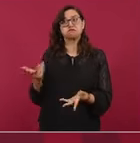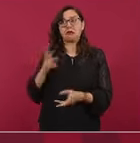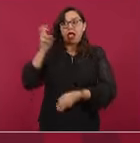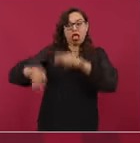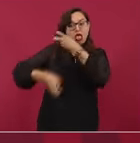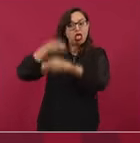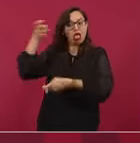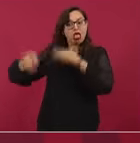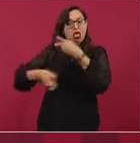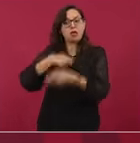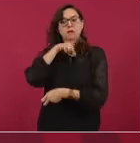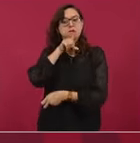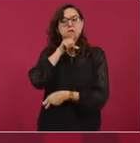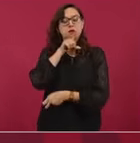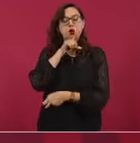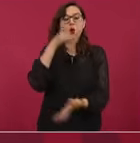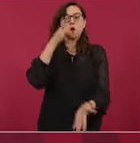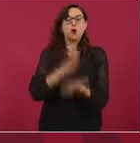Nunca.